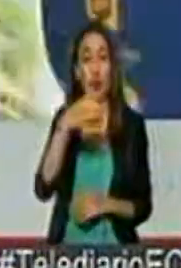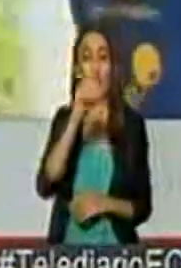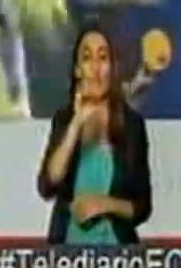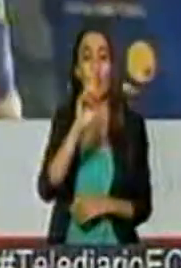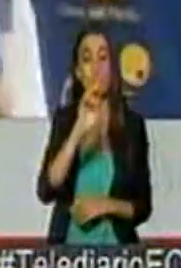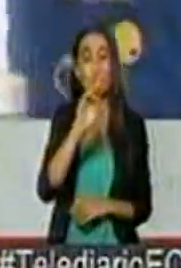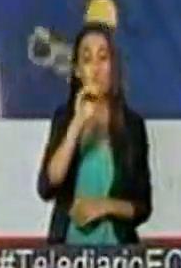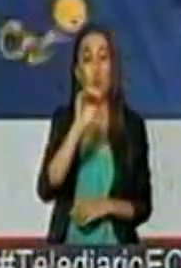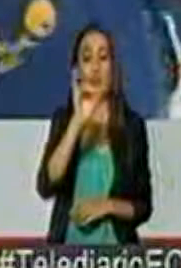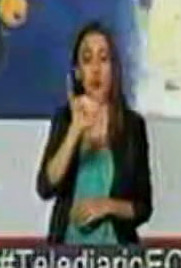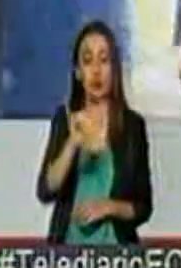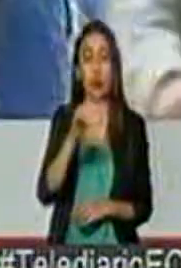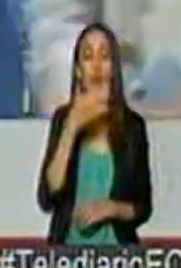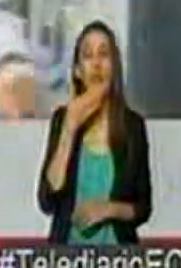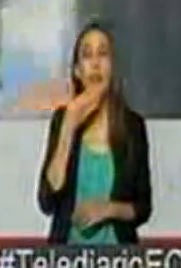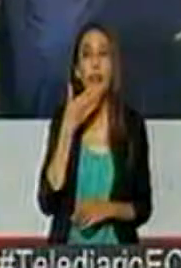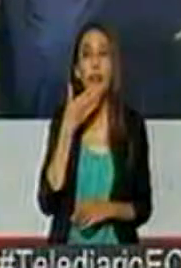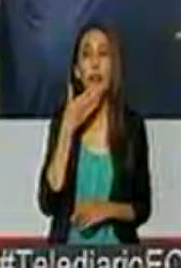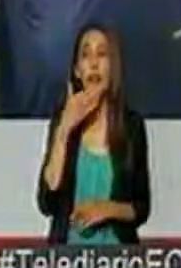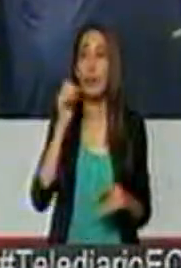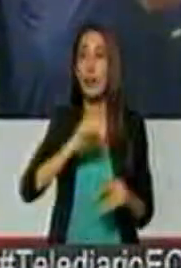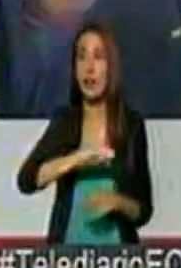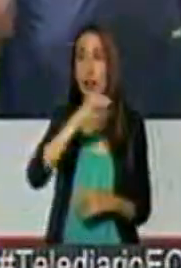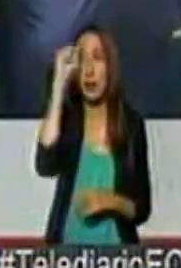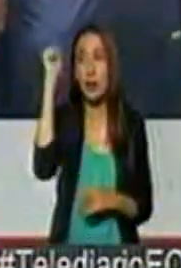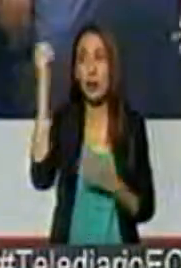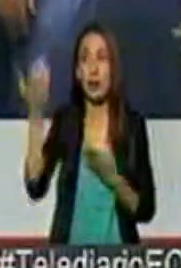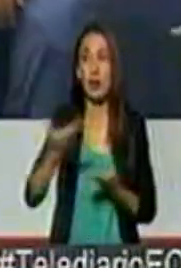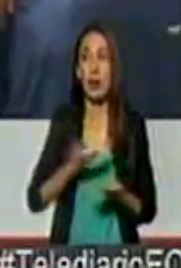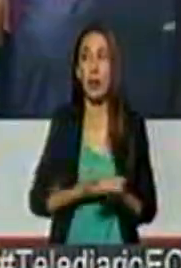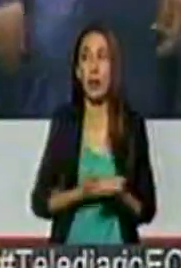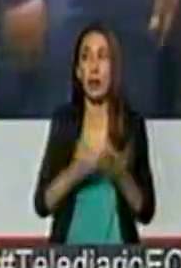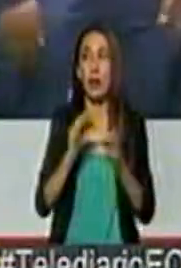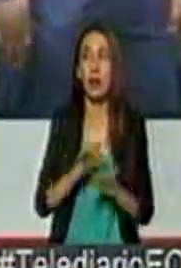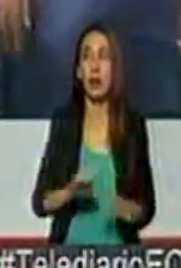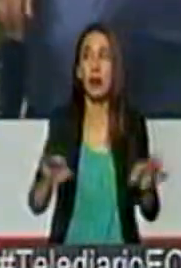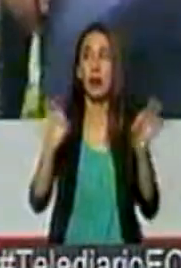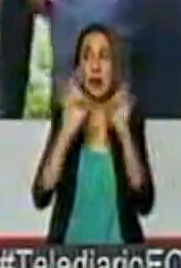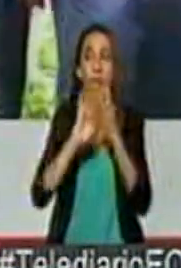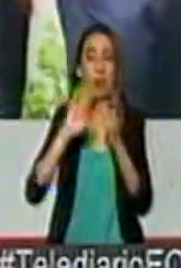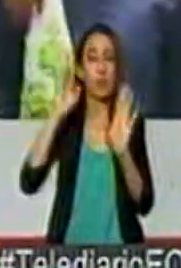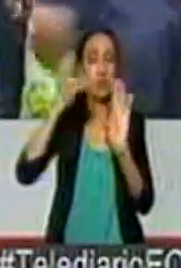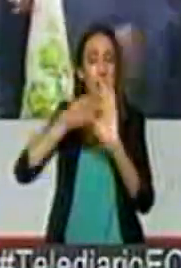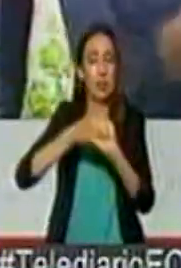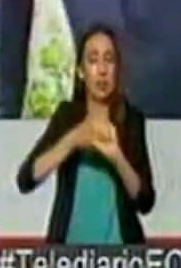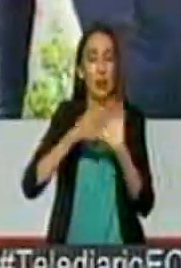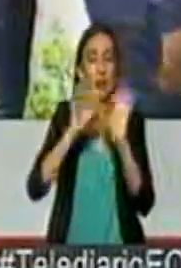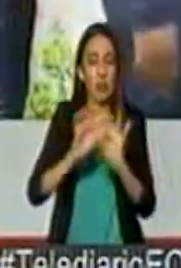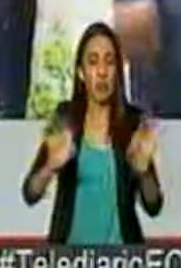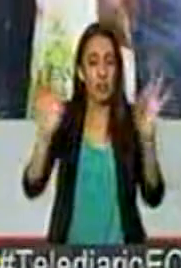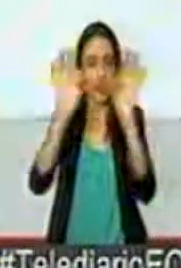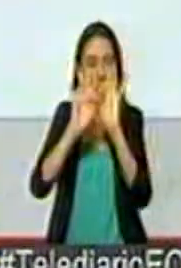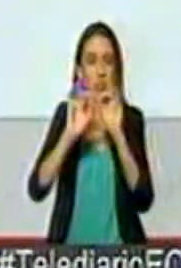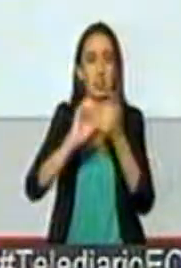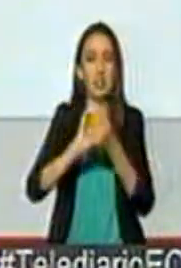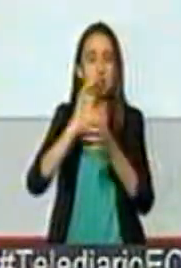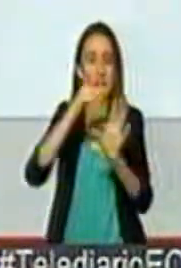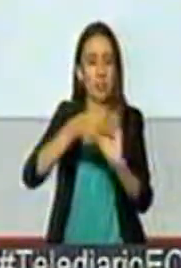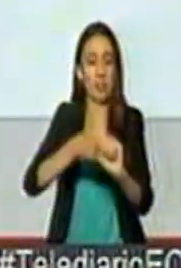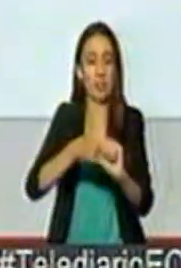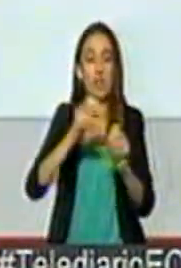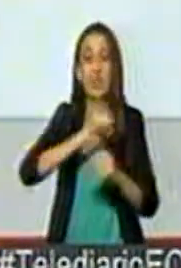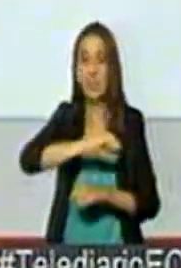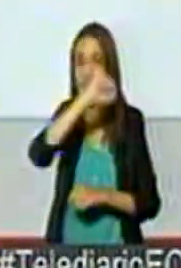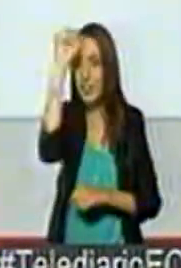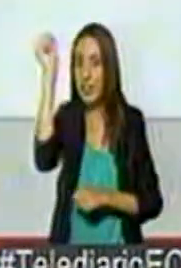Juegos para Panamericanos de Lima, que arribó al Palacio de Carondelet para ser parte del homenaje por su destacada participación. Él rompió